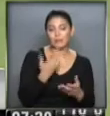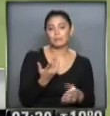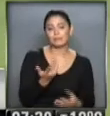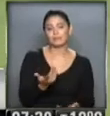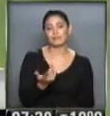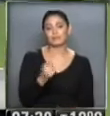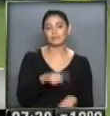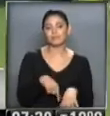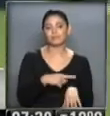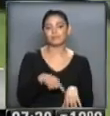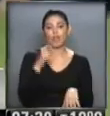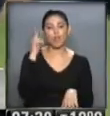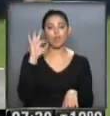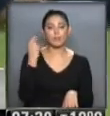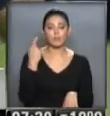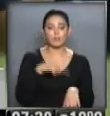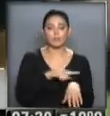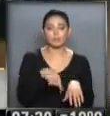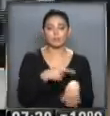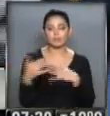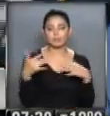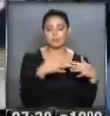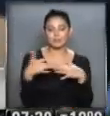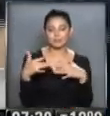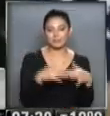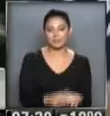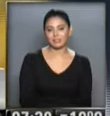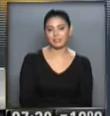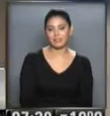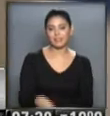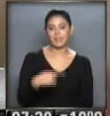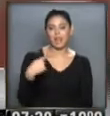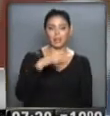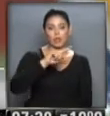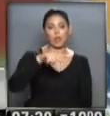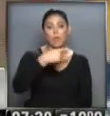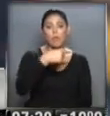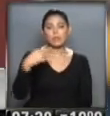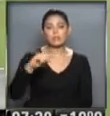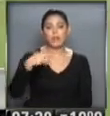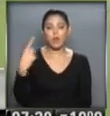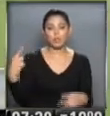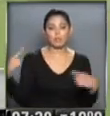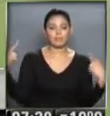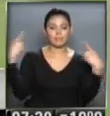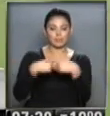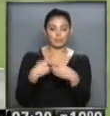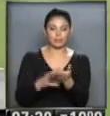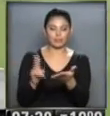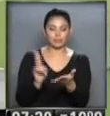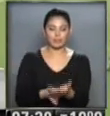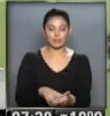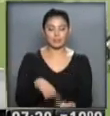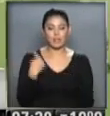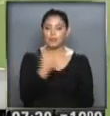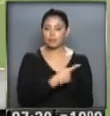para jugar y pienso yo que hay una semana entre los dos partidos donde pensaremos. Nosotros